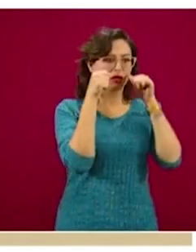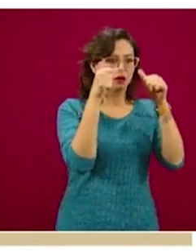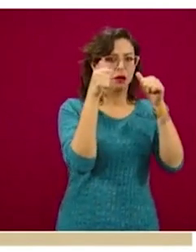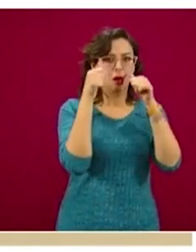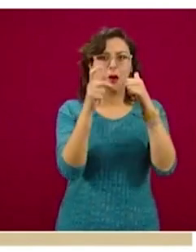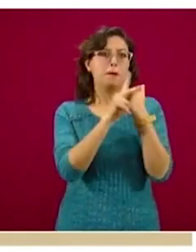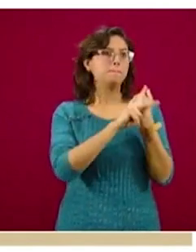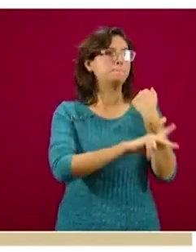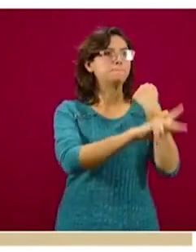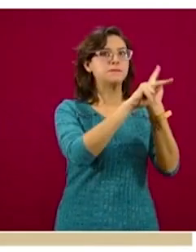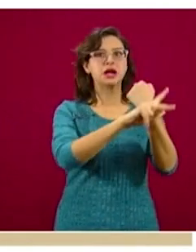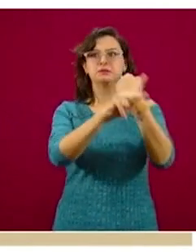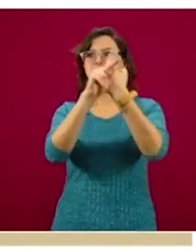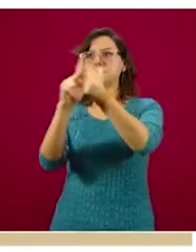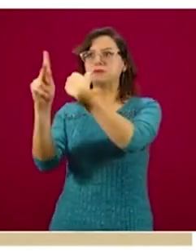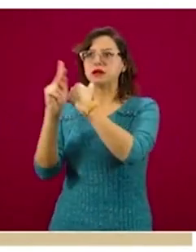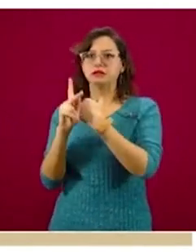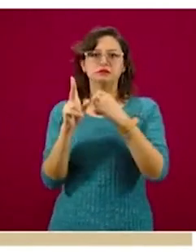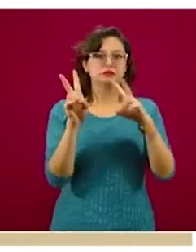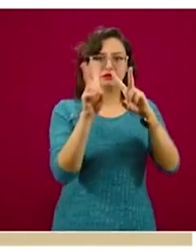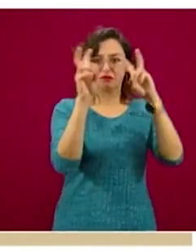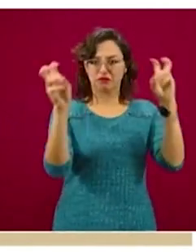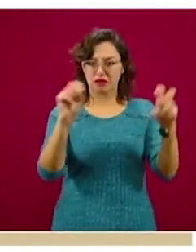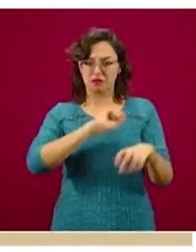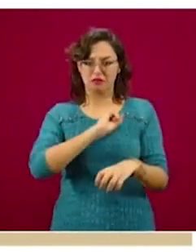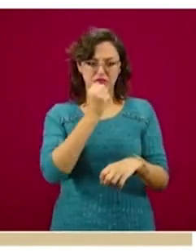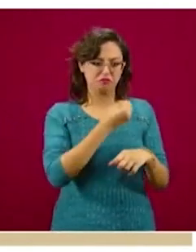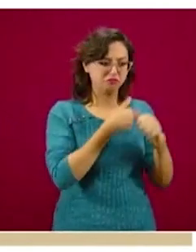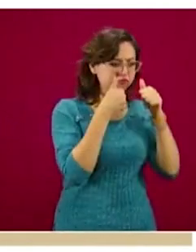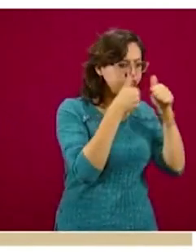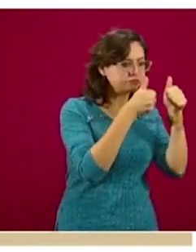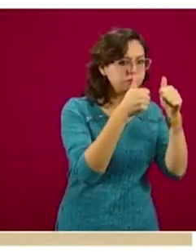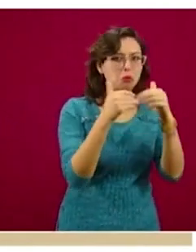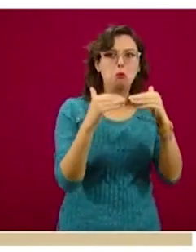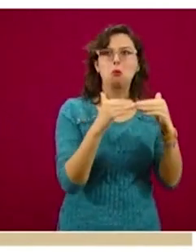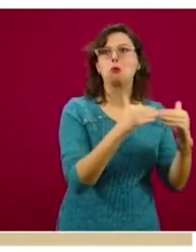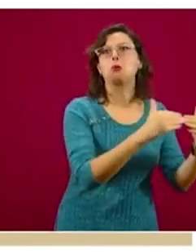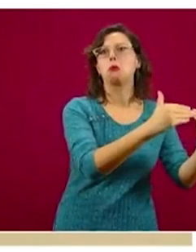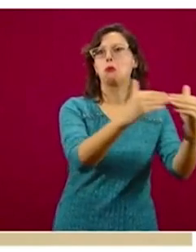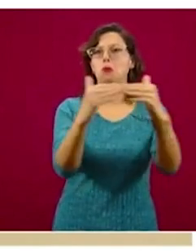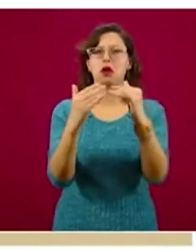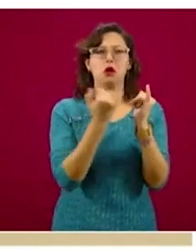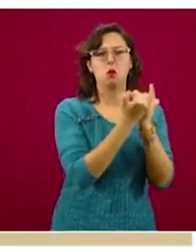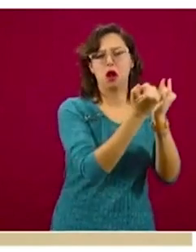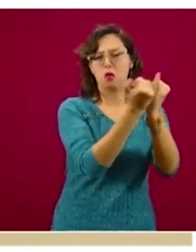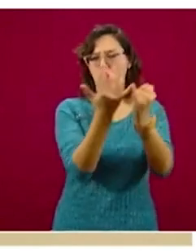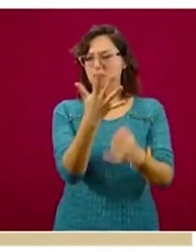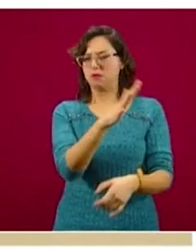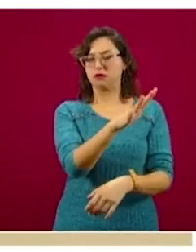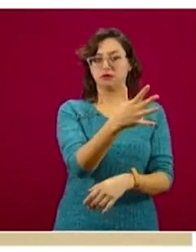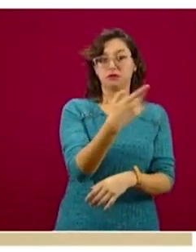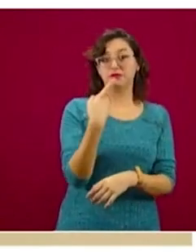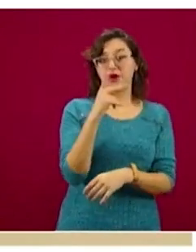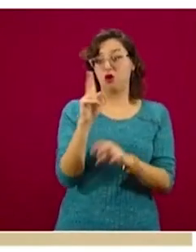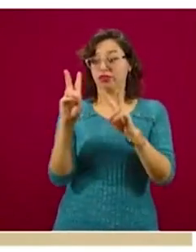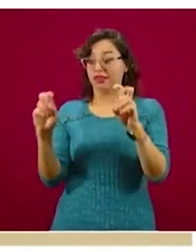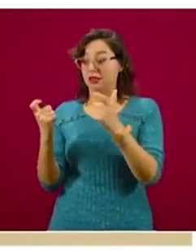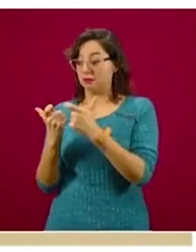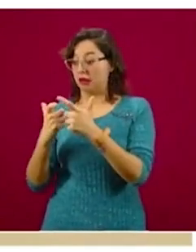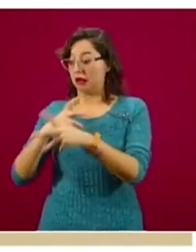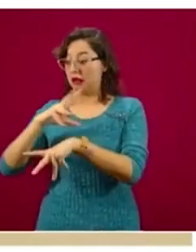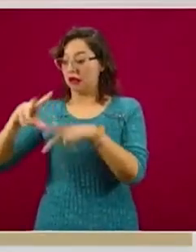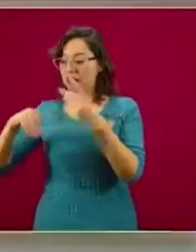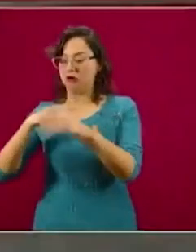maneras similares pero en la parte de los impactos económicos cada país crea diseña piensa soluciones a